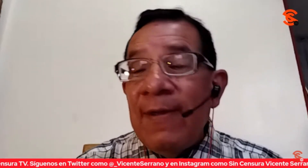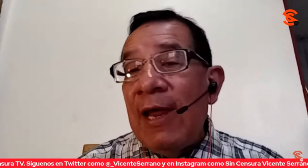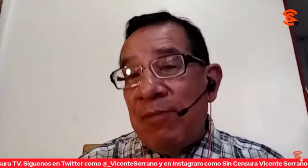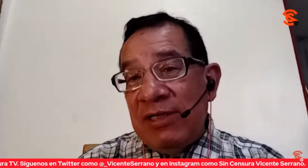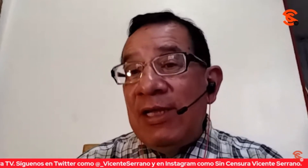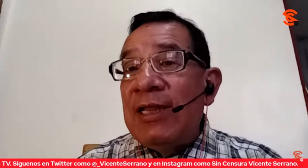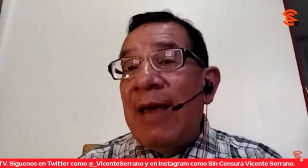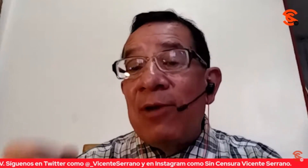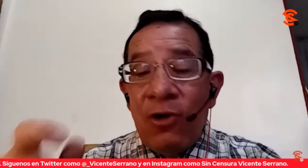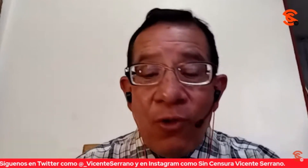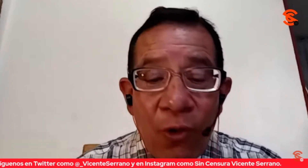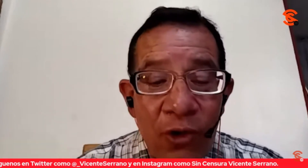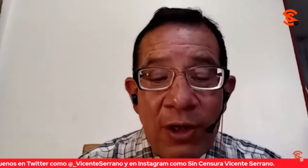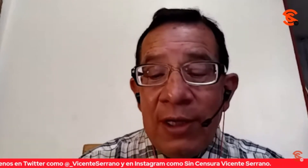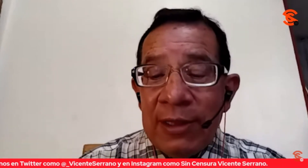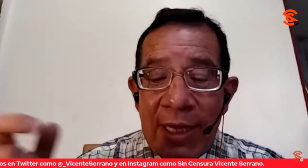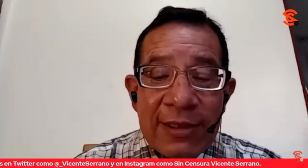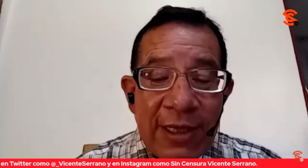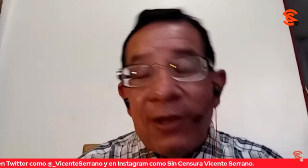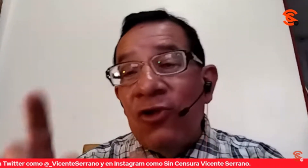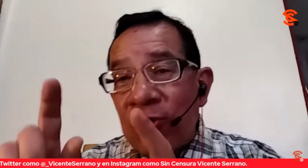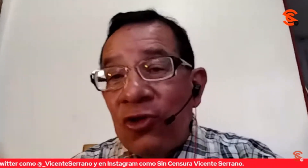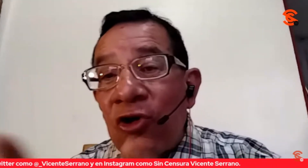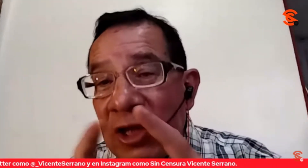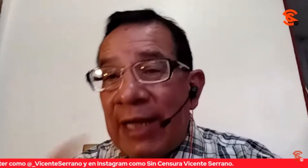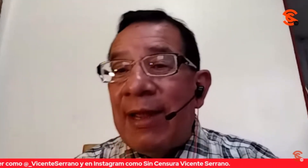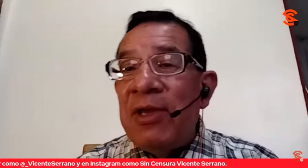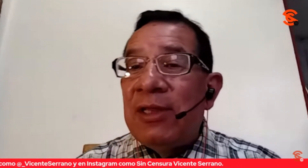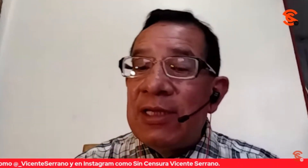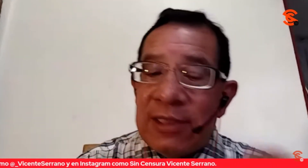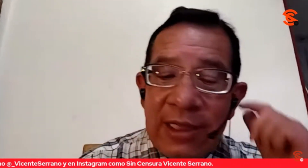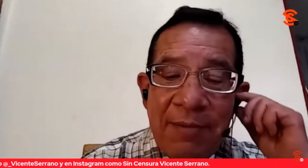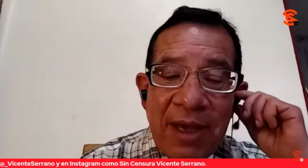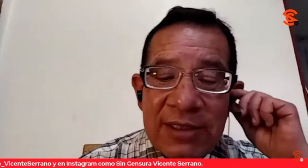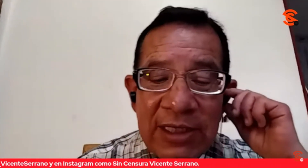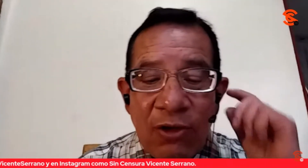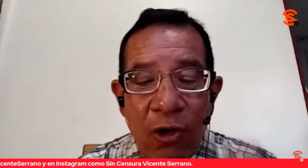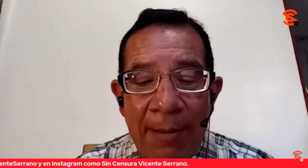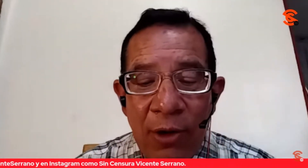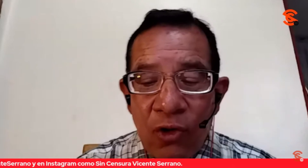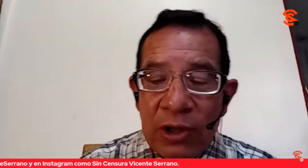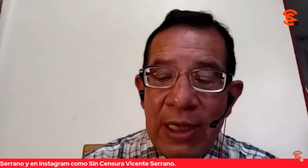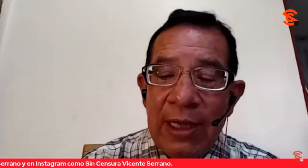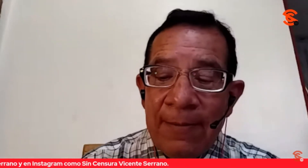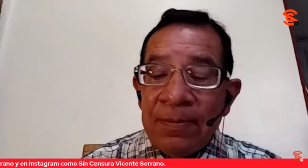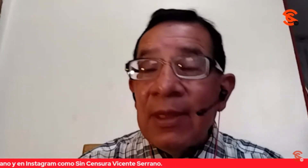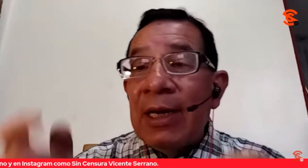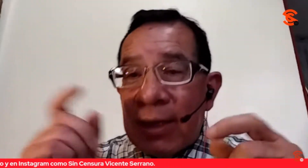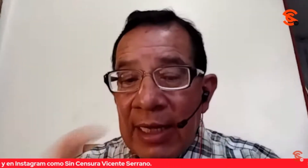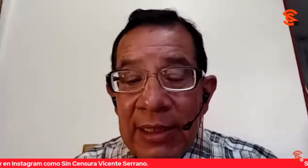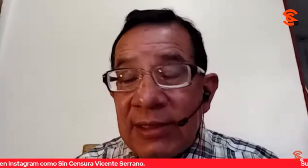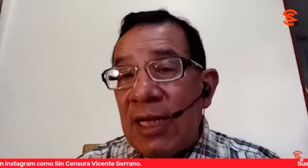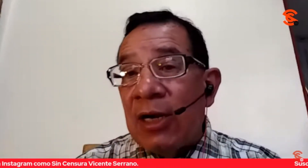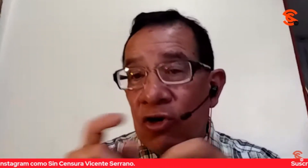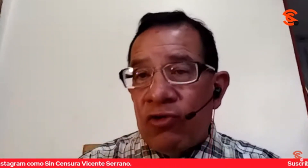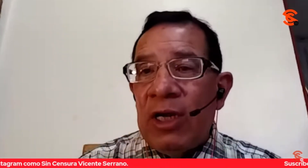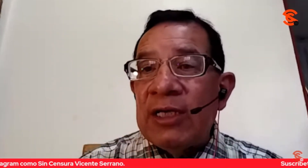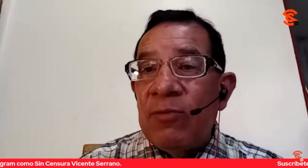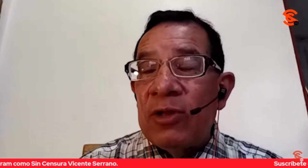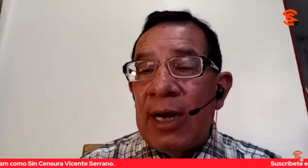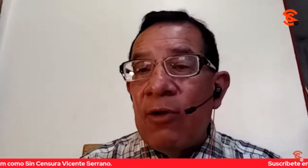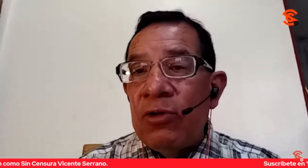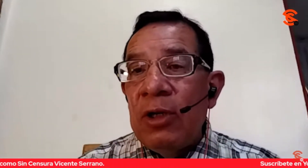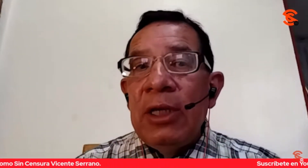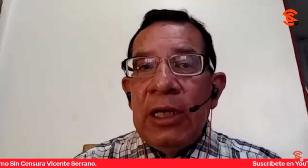CISEN? El presidente habló hoy de no directamente de este tema, sino habló de Reyes